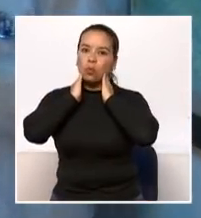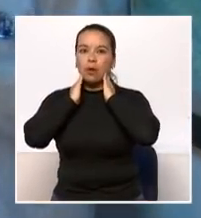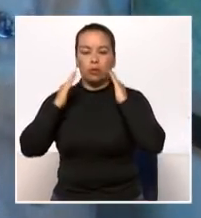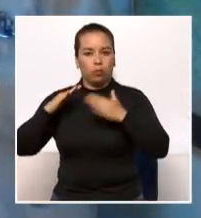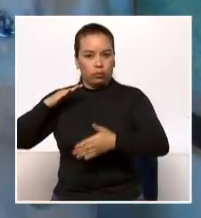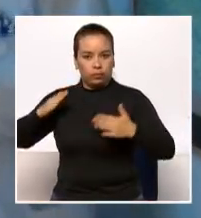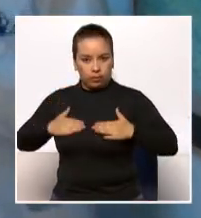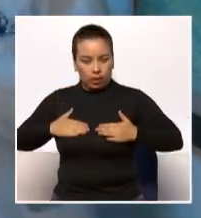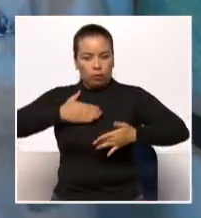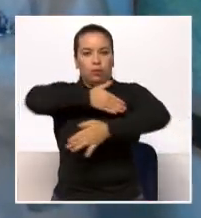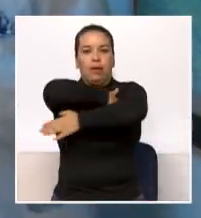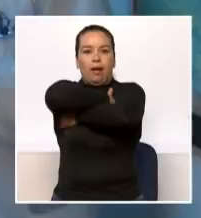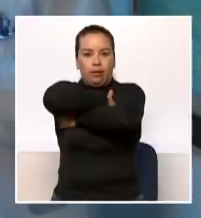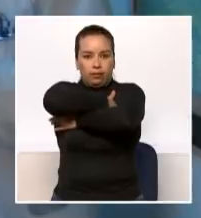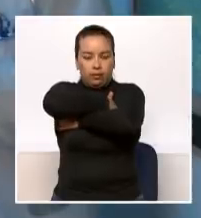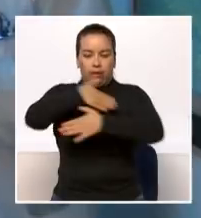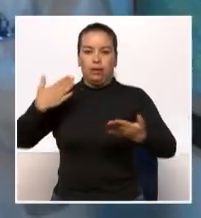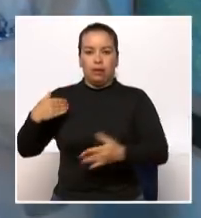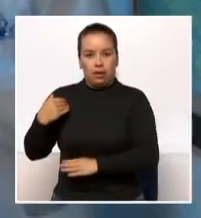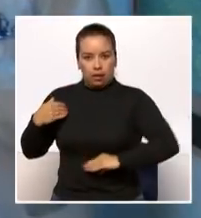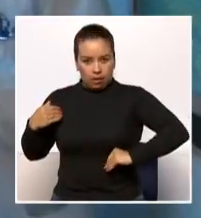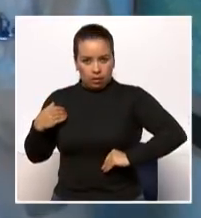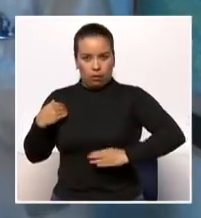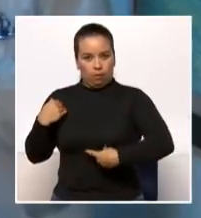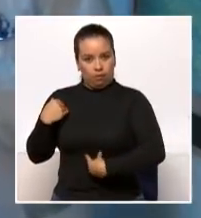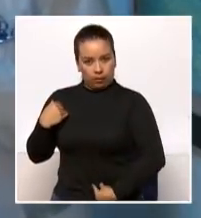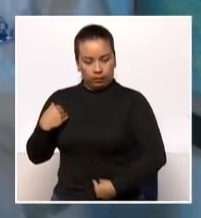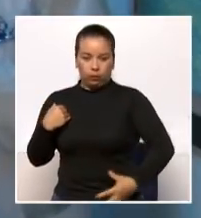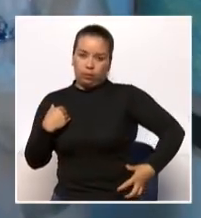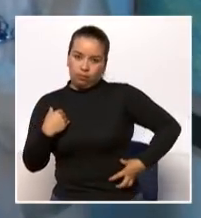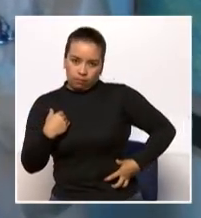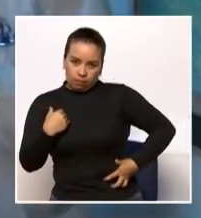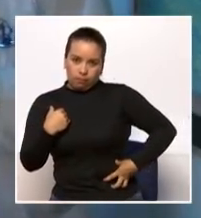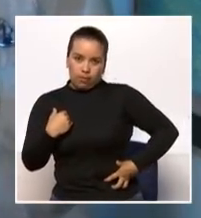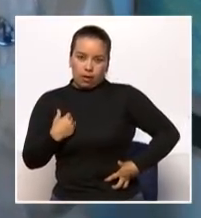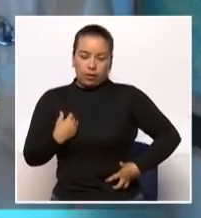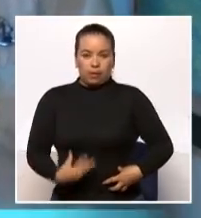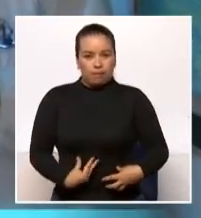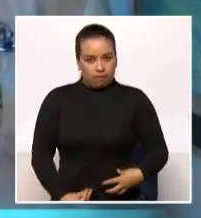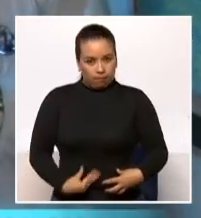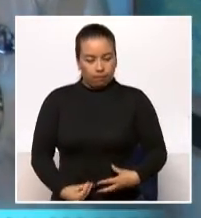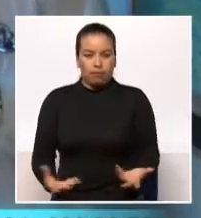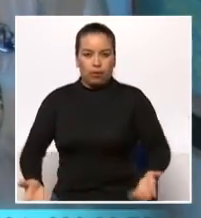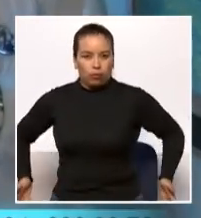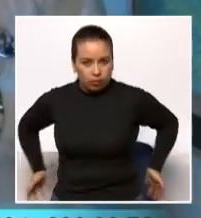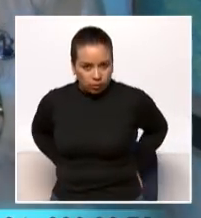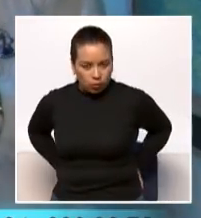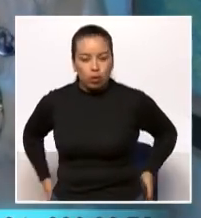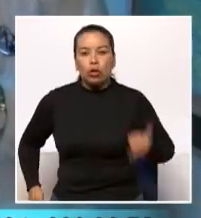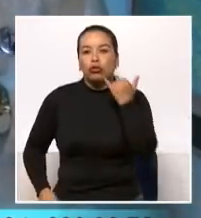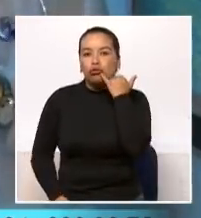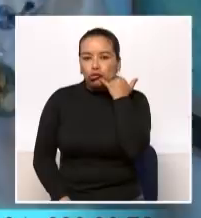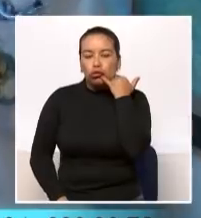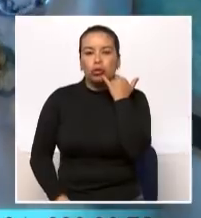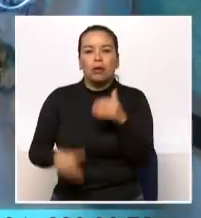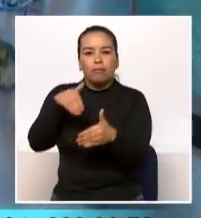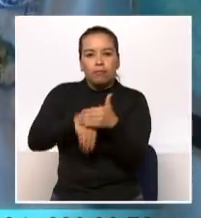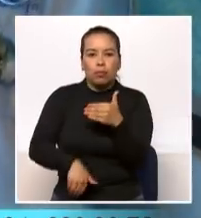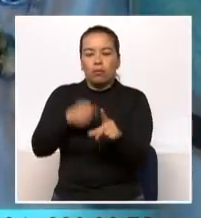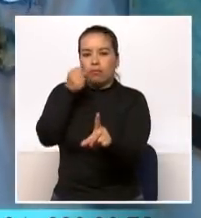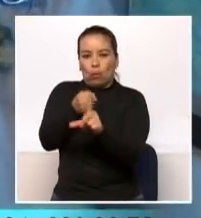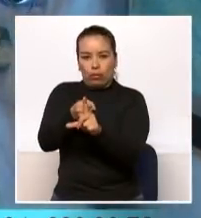senos, axila, hígado, vesícula, páncreas, vasos, riñones, vías urinarias, vejiga,